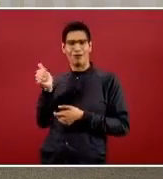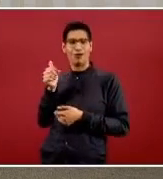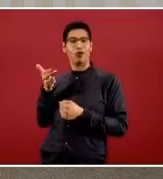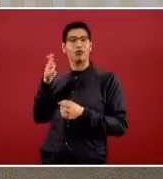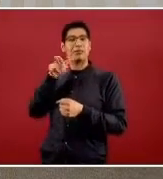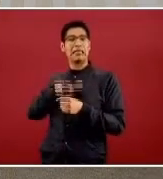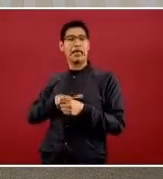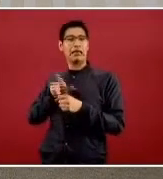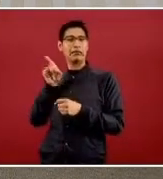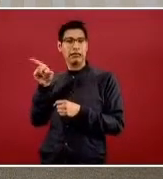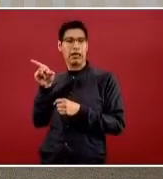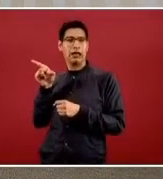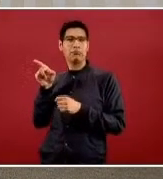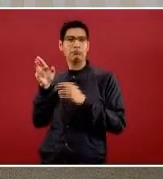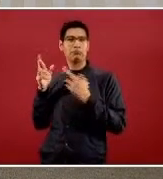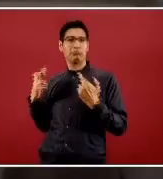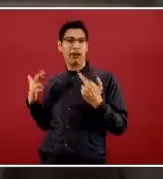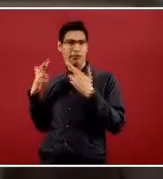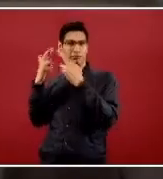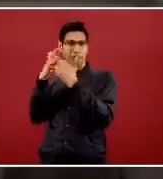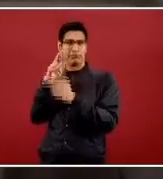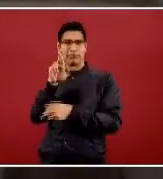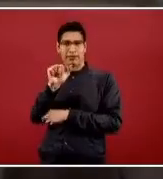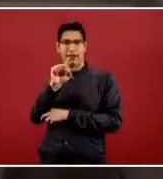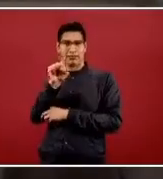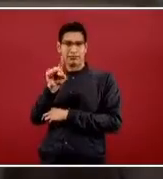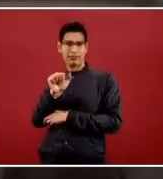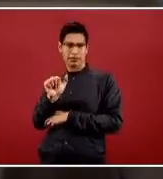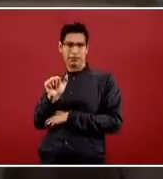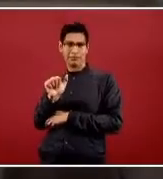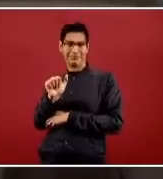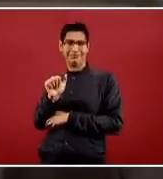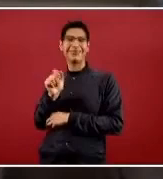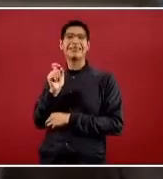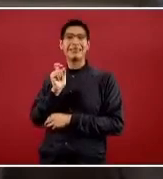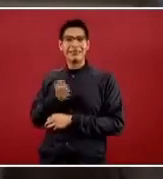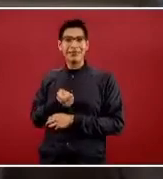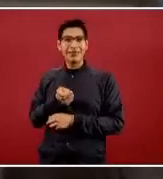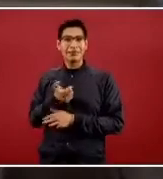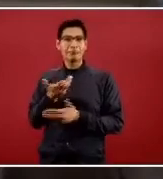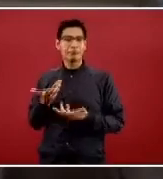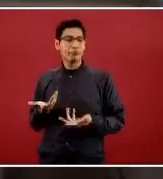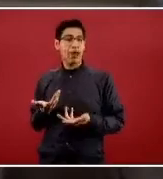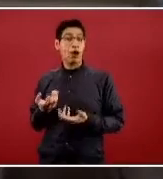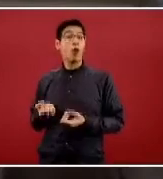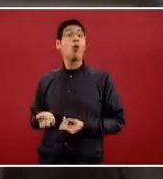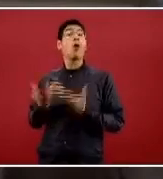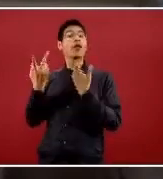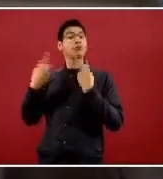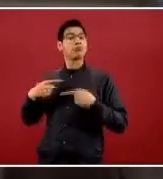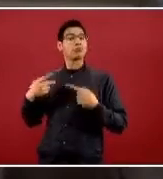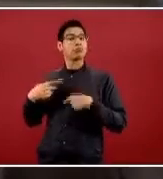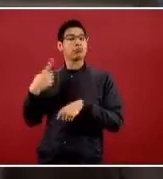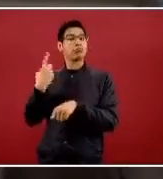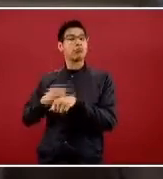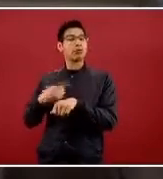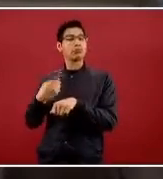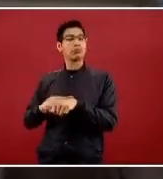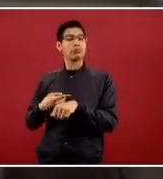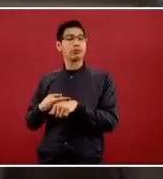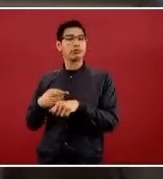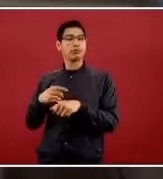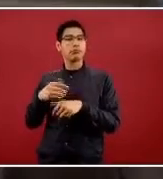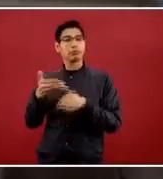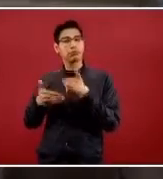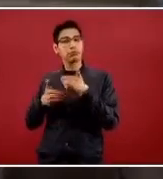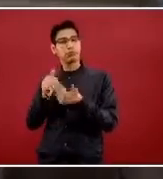subdirección, de la subdirección médica. ¿Cuántos son específicamente gente que ha fallecido por estar en contacto? Pues ahora sí que es su